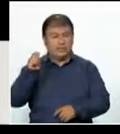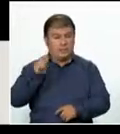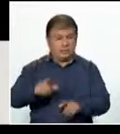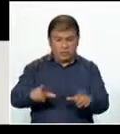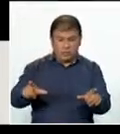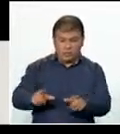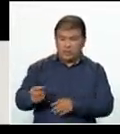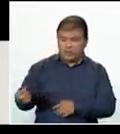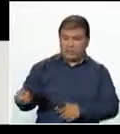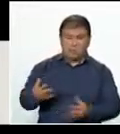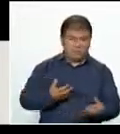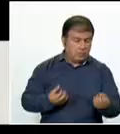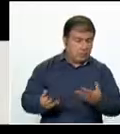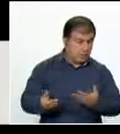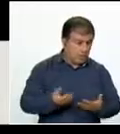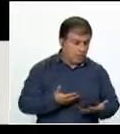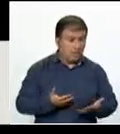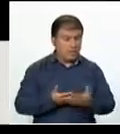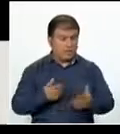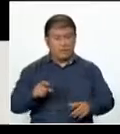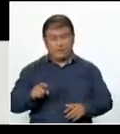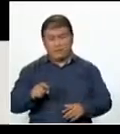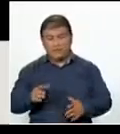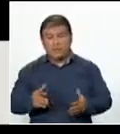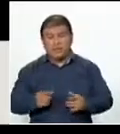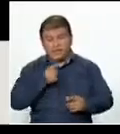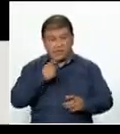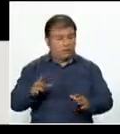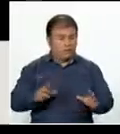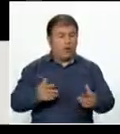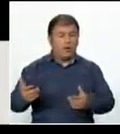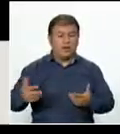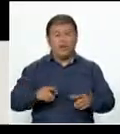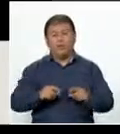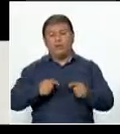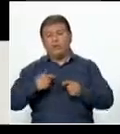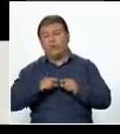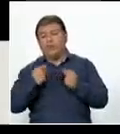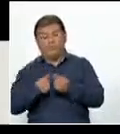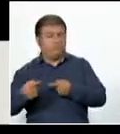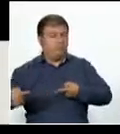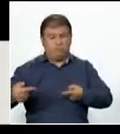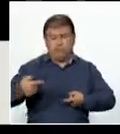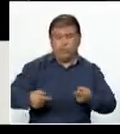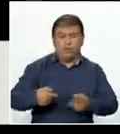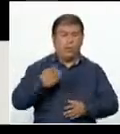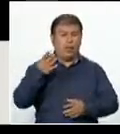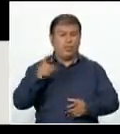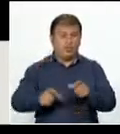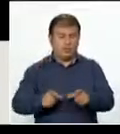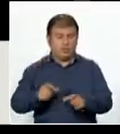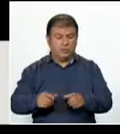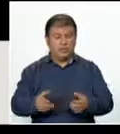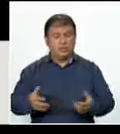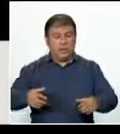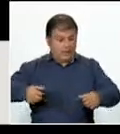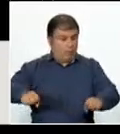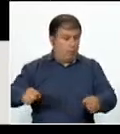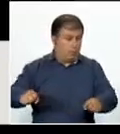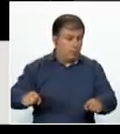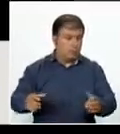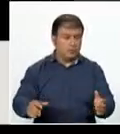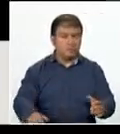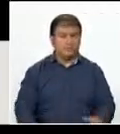se dieron cuenta de esta necesidad y aseguraron de que era un enfrentamiento aparte, digamos, ¿no?, entre 4 personas a bordo de